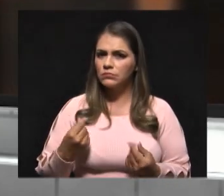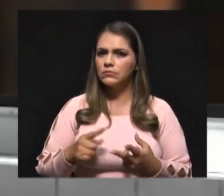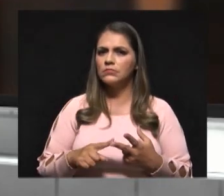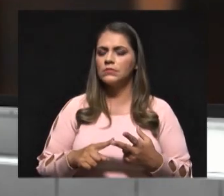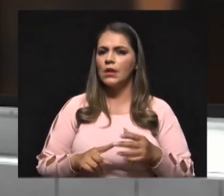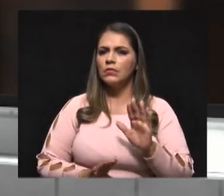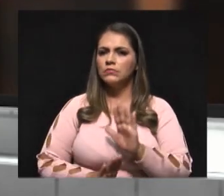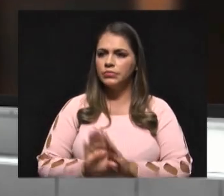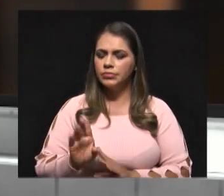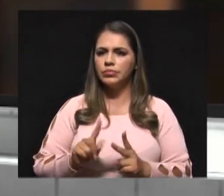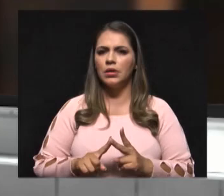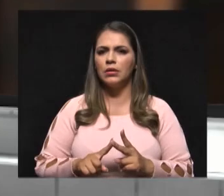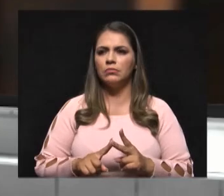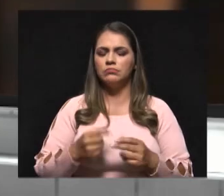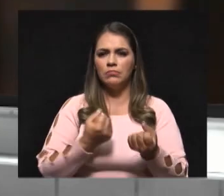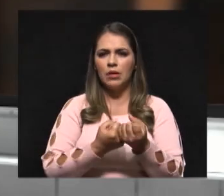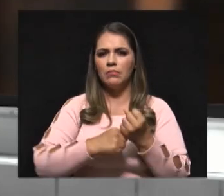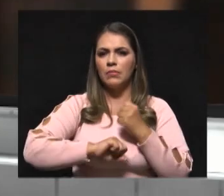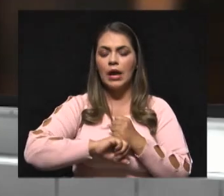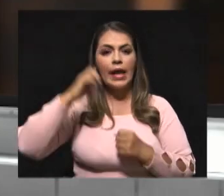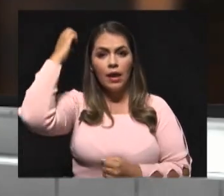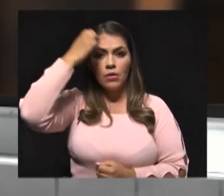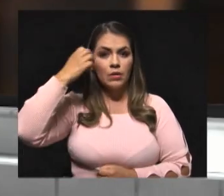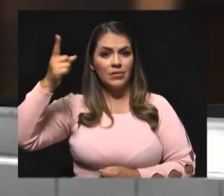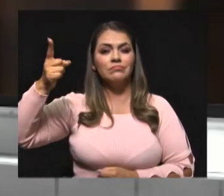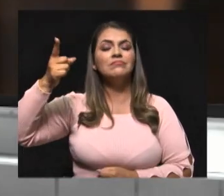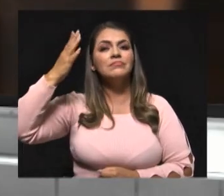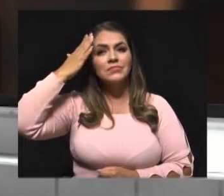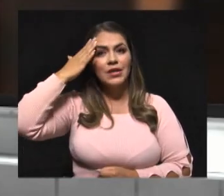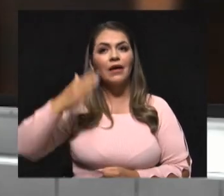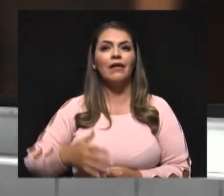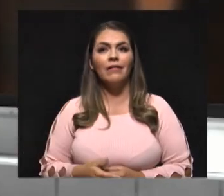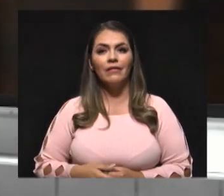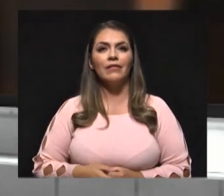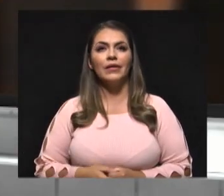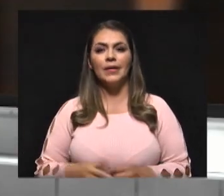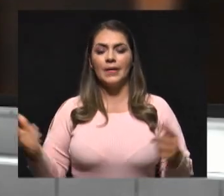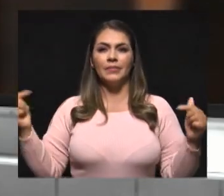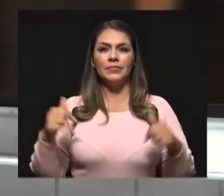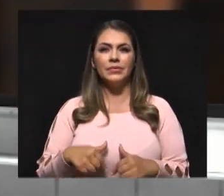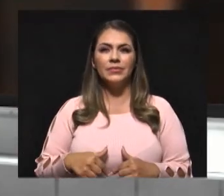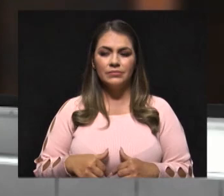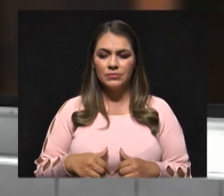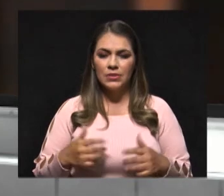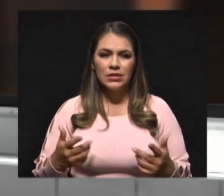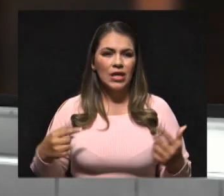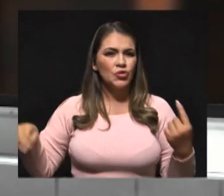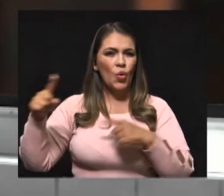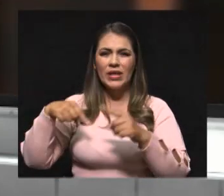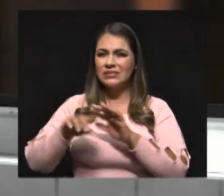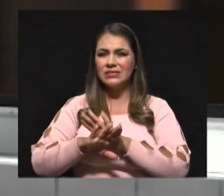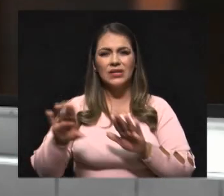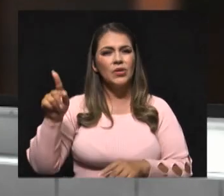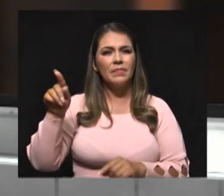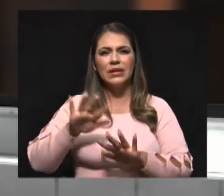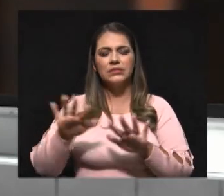técnica para intercambio europa sabe que está en unos ciclos donde ya no puede con más turistas de algunos